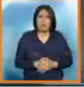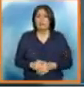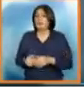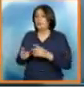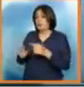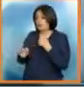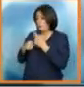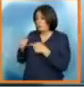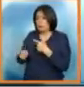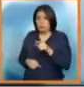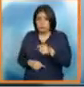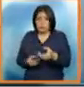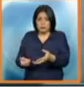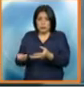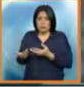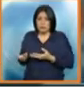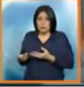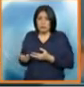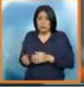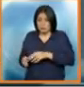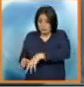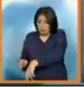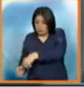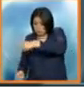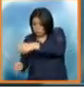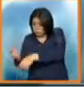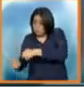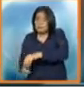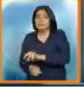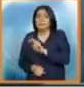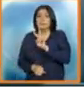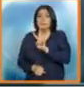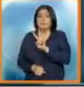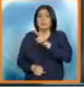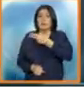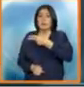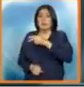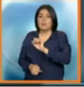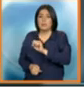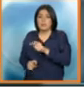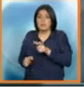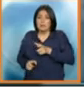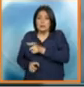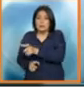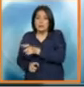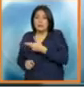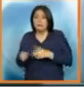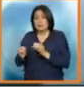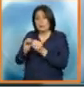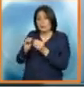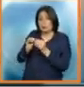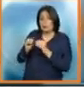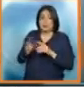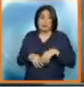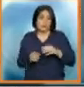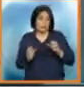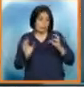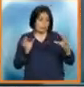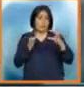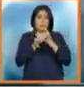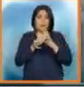que comentábamos, ustedes han sacado del baúl del recuerdo este VHS para poder adecuarlo, que funcione con las cámaras que ustedes tienen